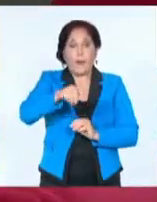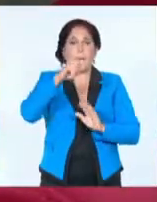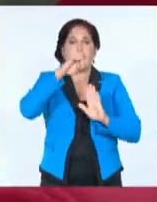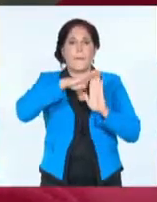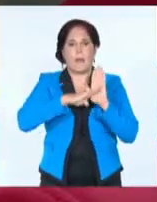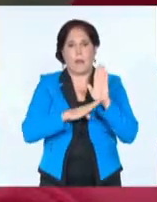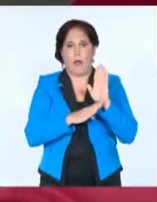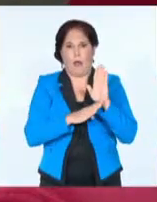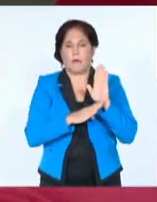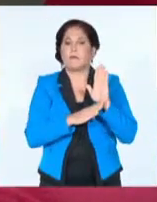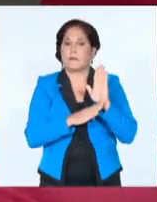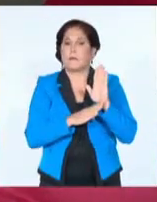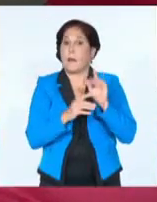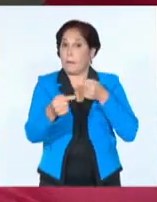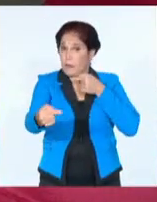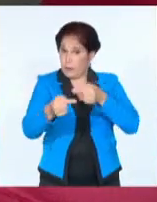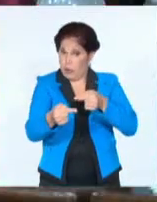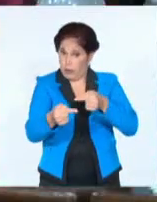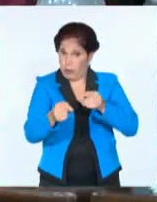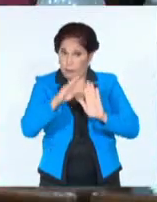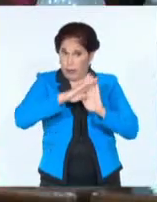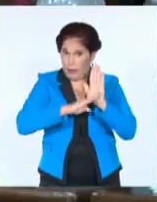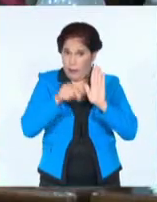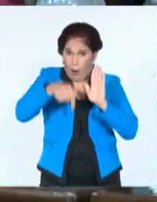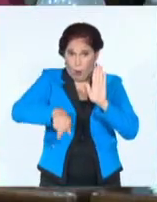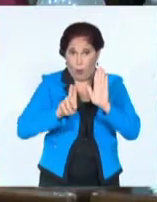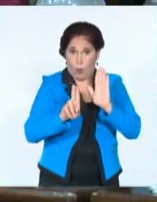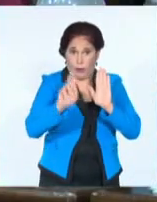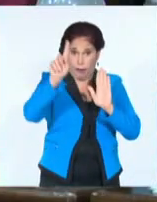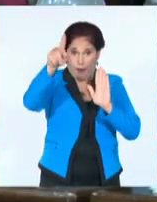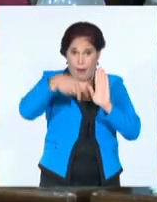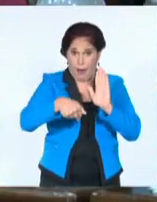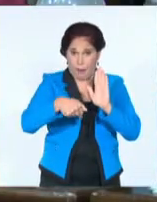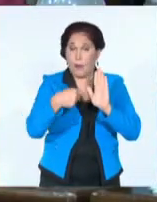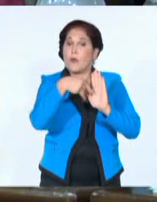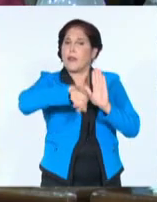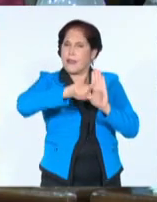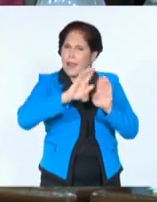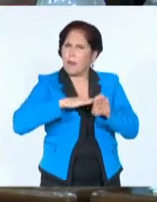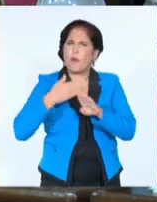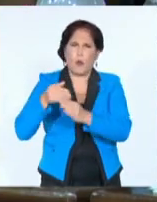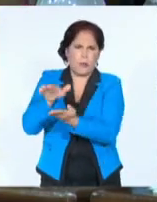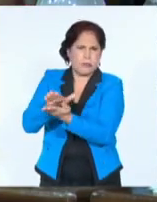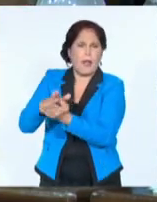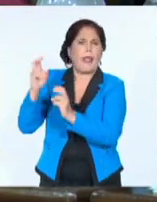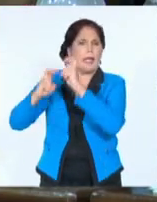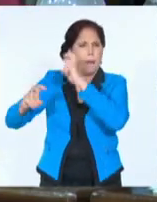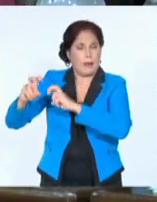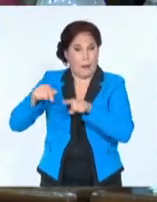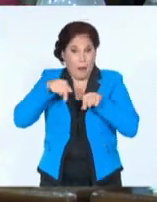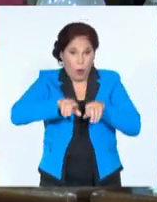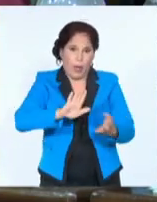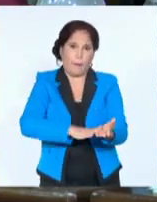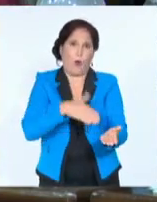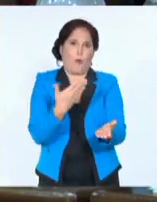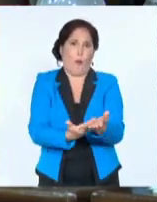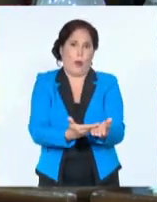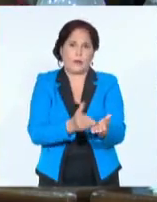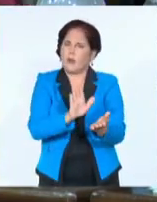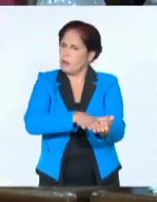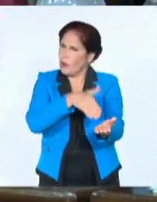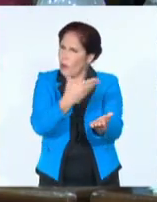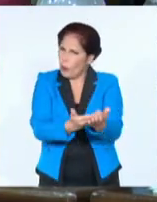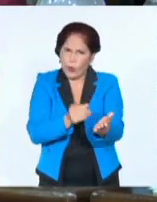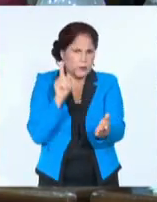son a corto plazo, que son las inmediatas, otras que habrá que seguir estudiando, pero tenemos que poner ya propuestas coherentes